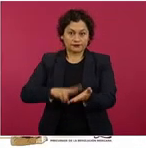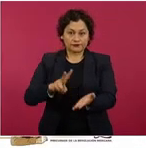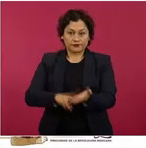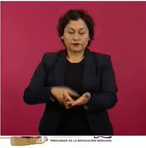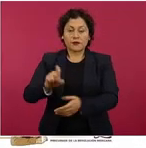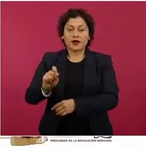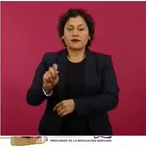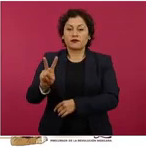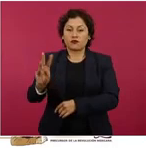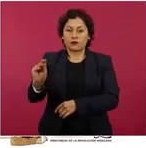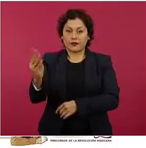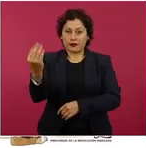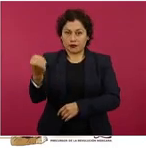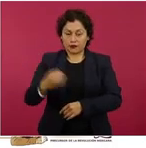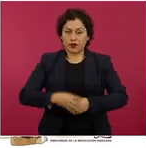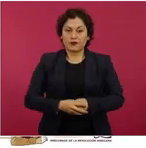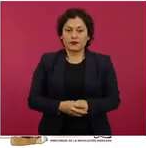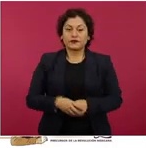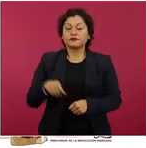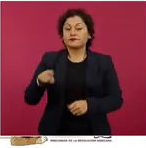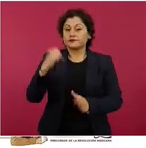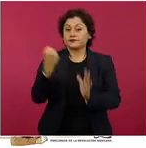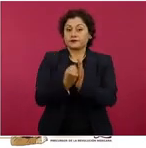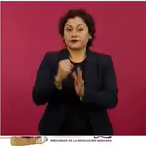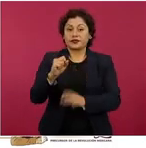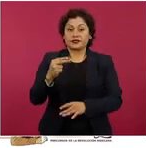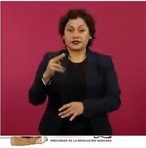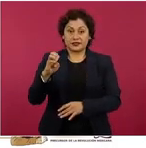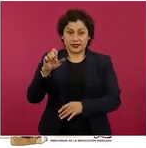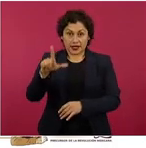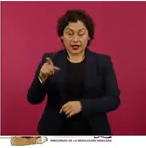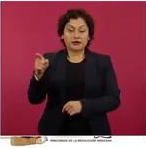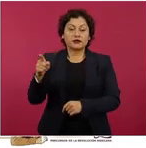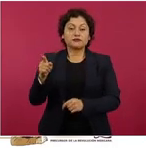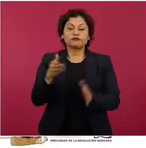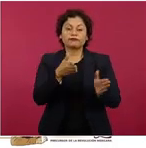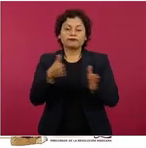22 pesos 99 centavos por litro. Esto es de Shell, con un margen de